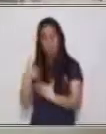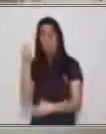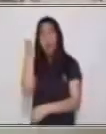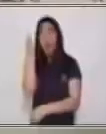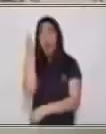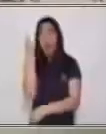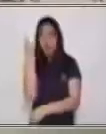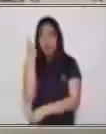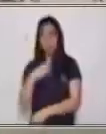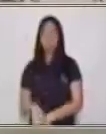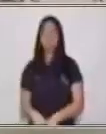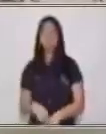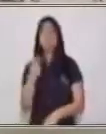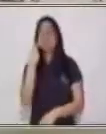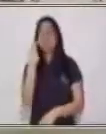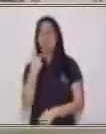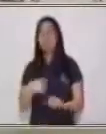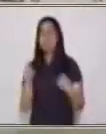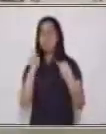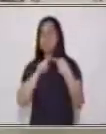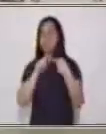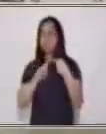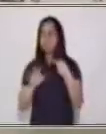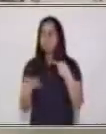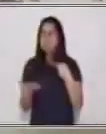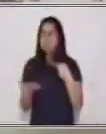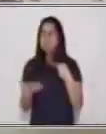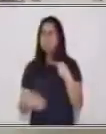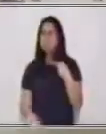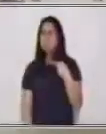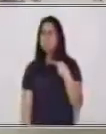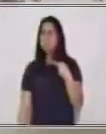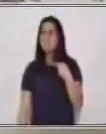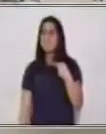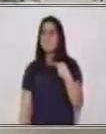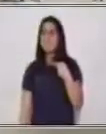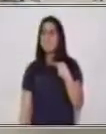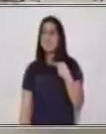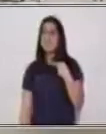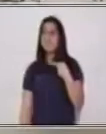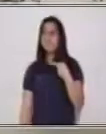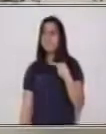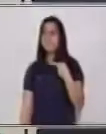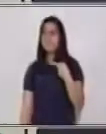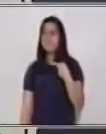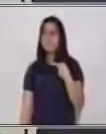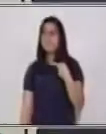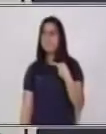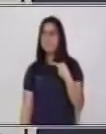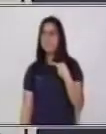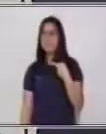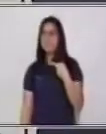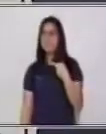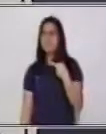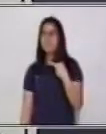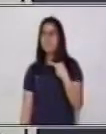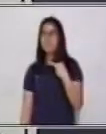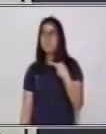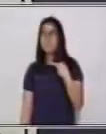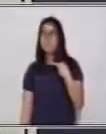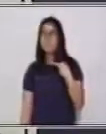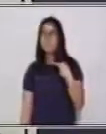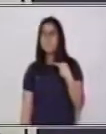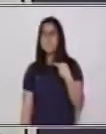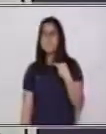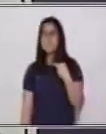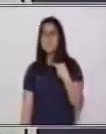Lo primero que tenemos que determinar es que A y C